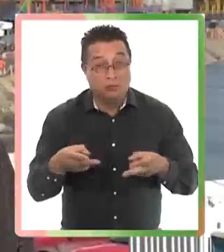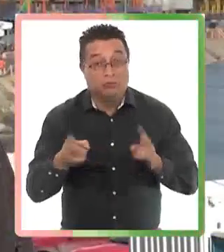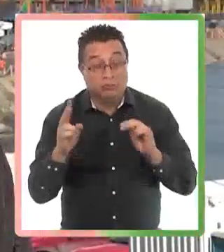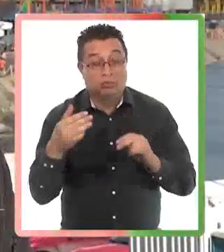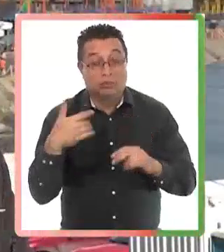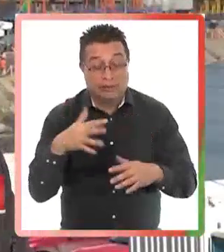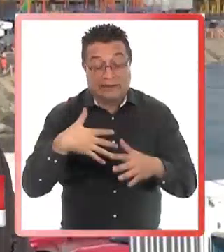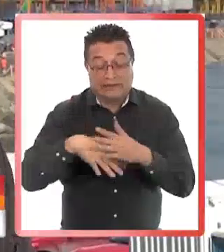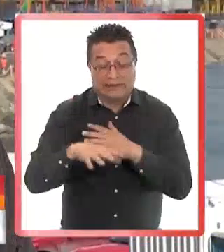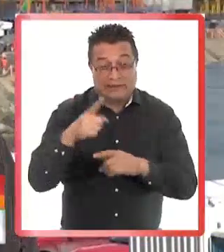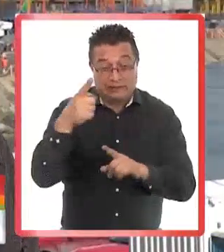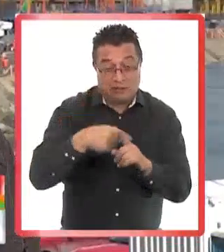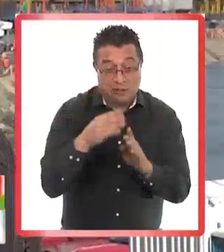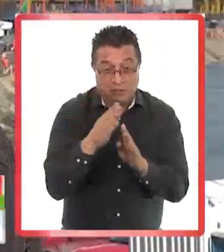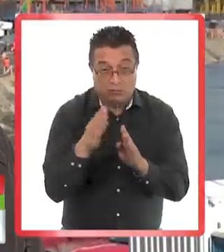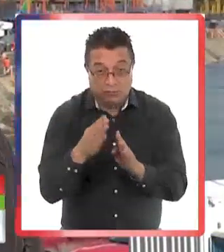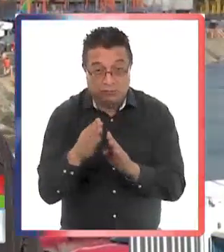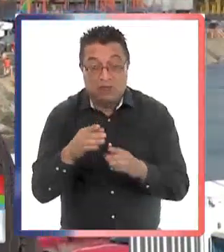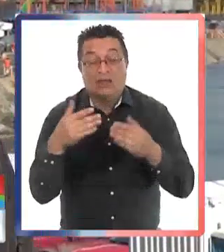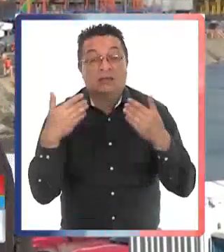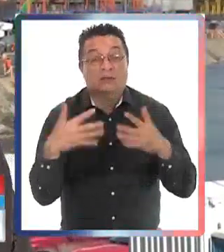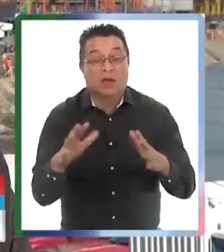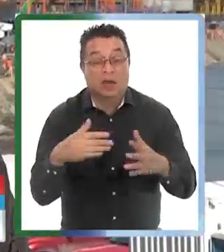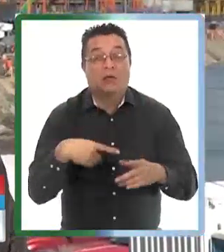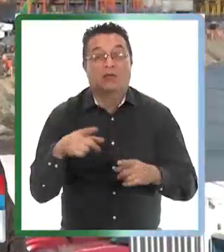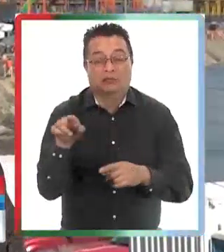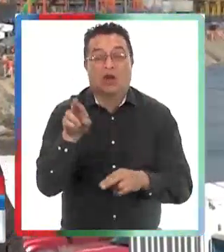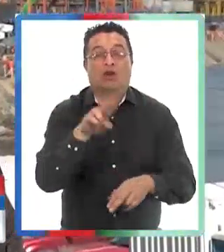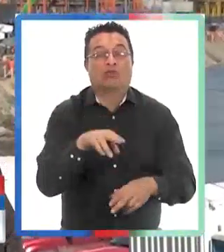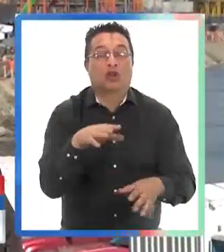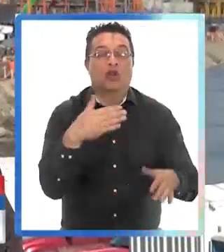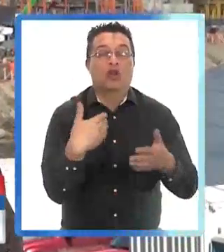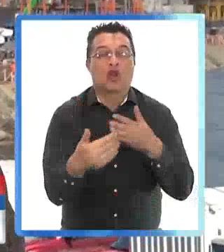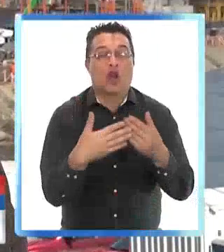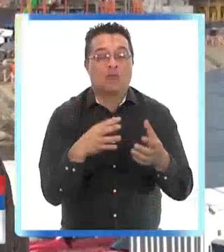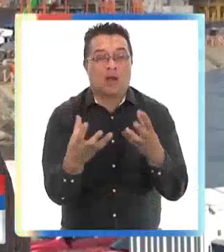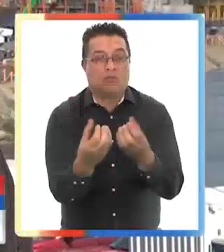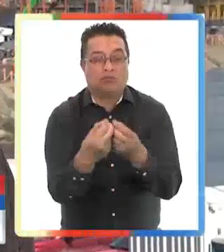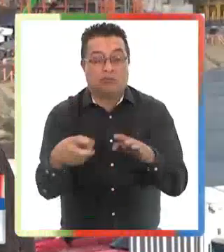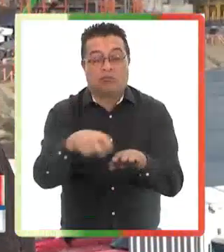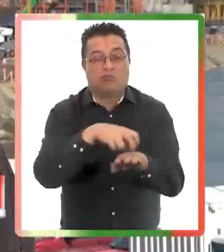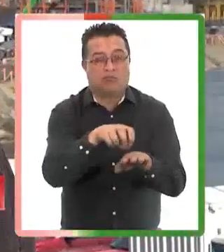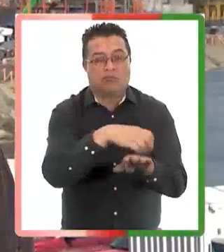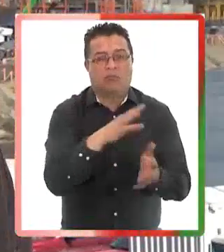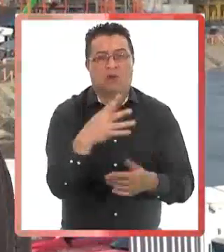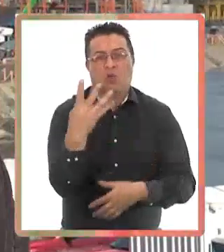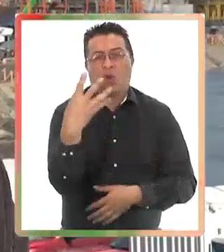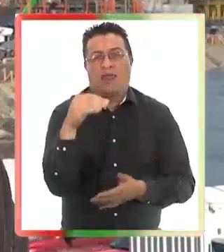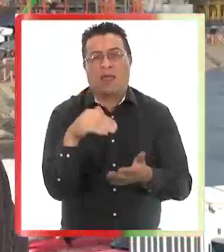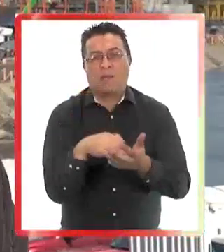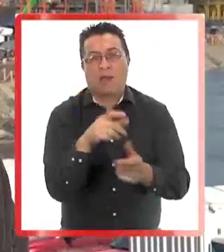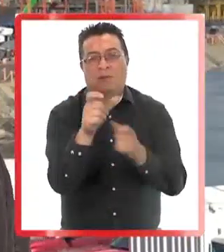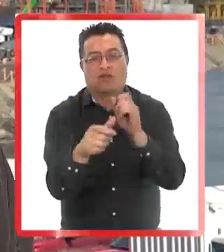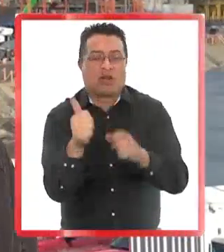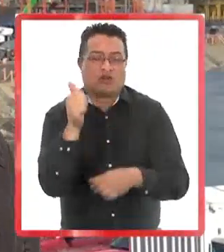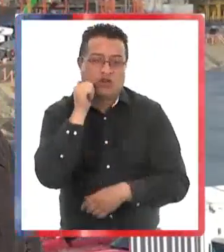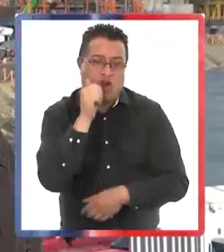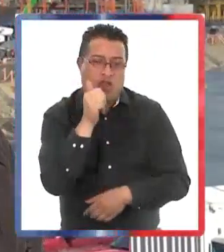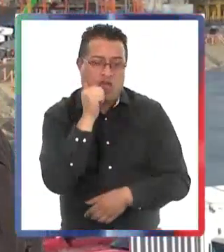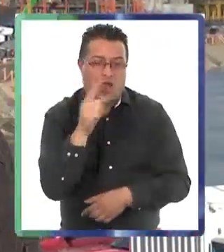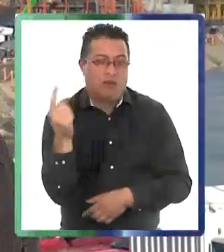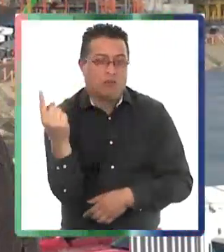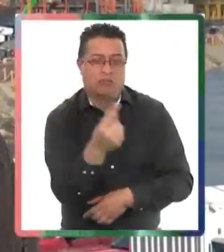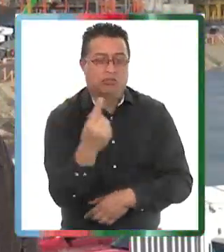estar habilitada pasado el 15 de este mes, ¿no es cierto?, donde va a recuperar su actividad normal, su capacidad máxima, porque son alrededor de 40.000